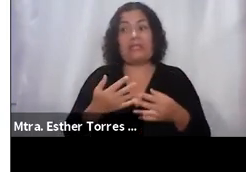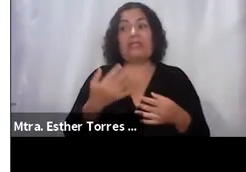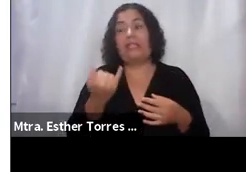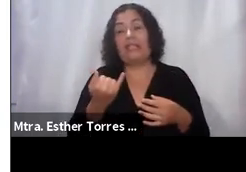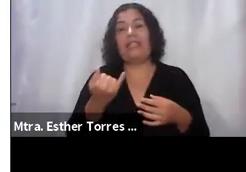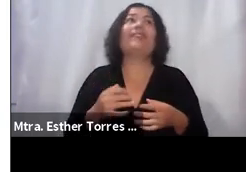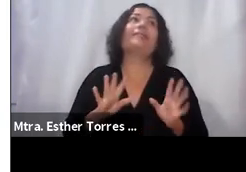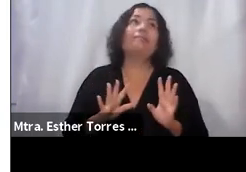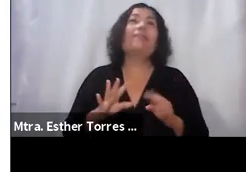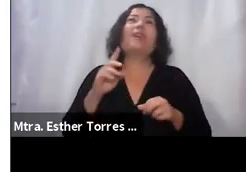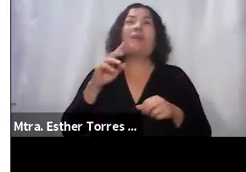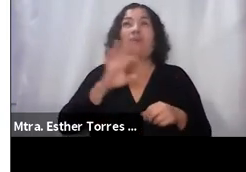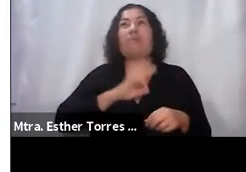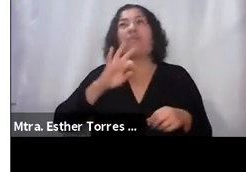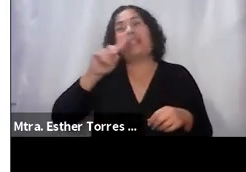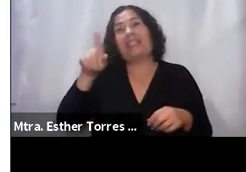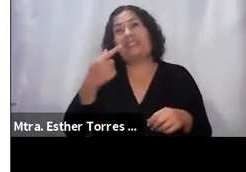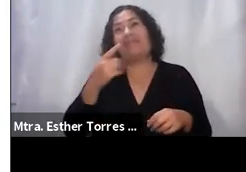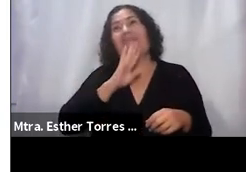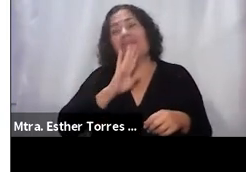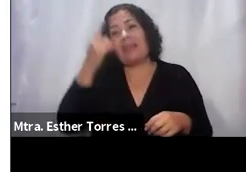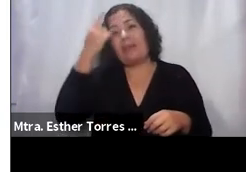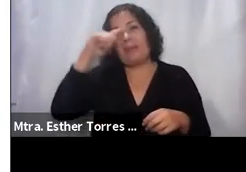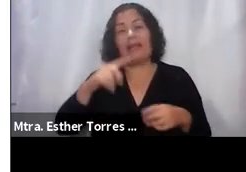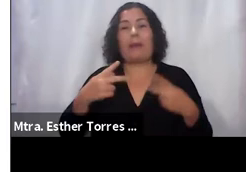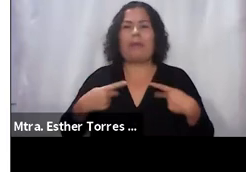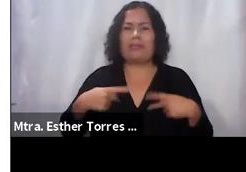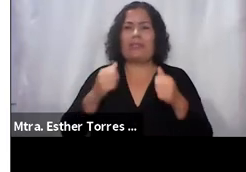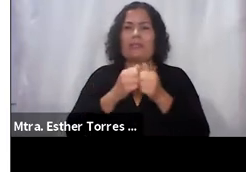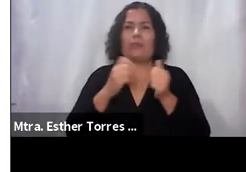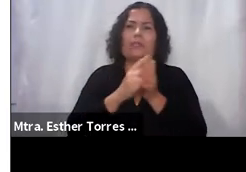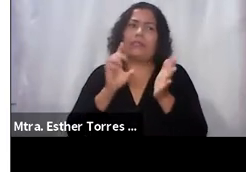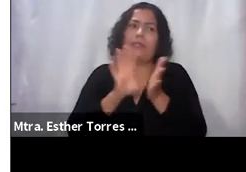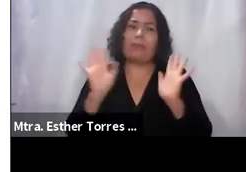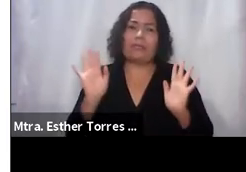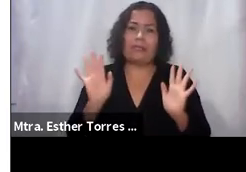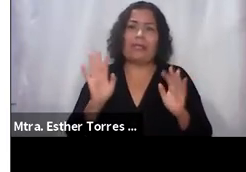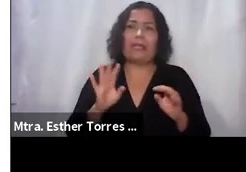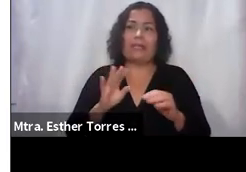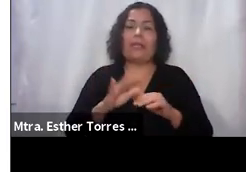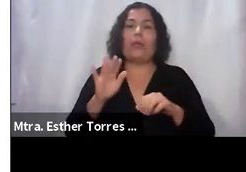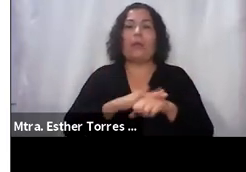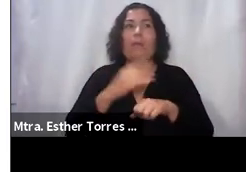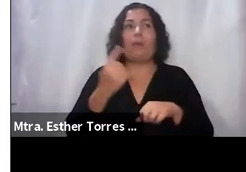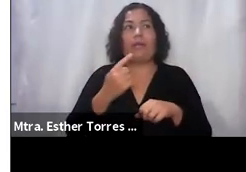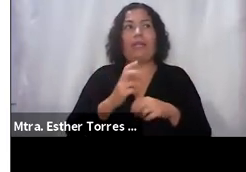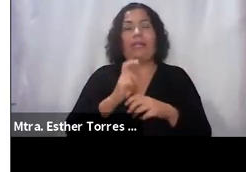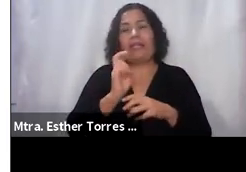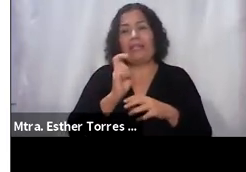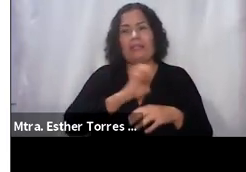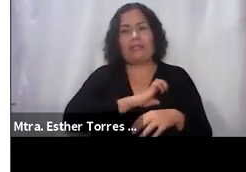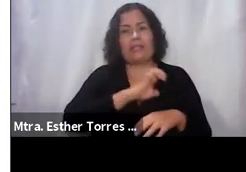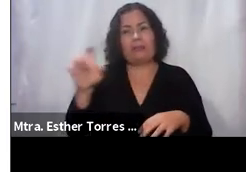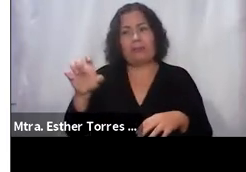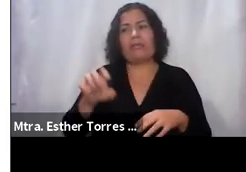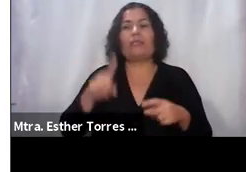con discapacidad, porque por algo no se ubicaron esos espacios en algún punto